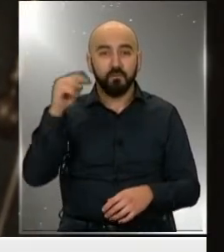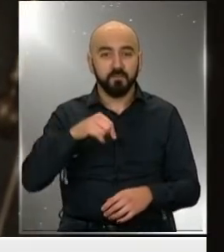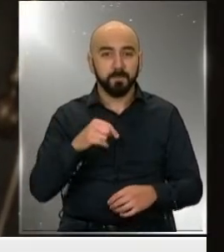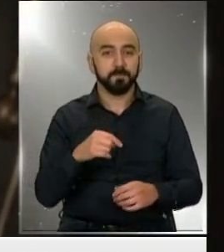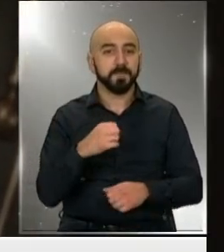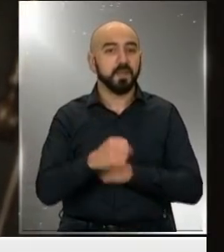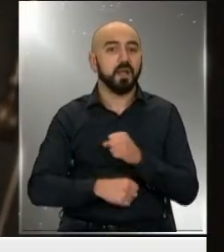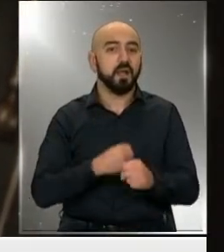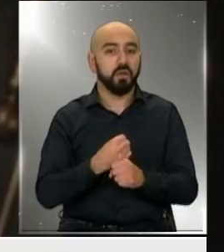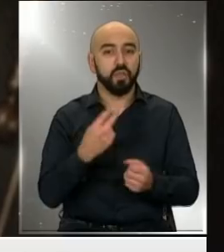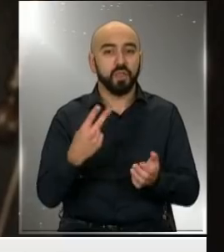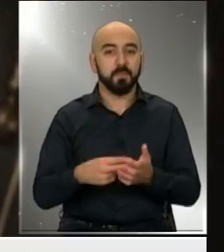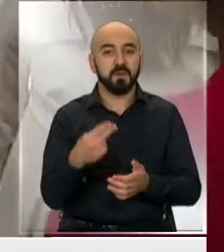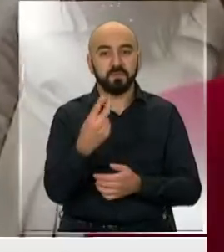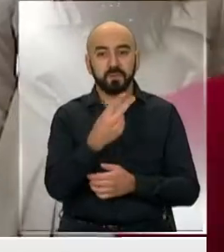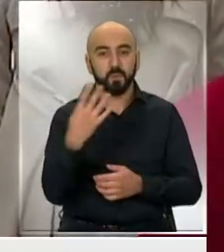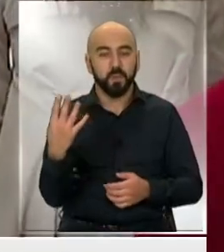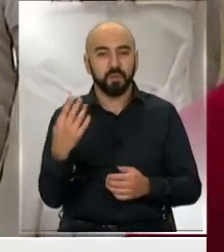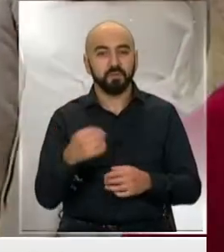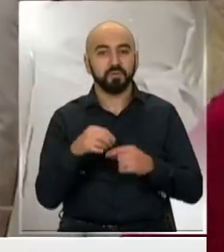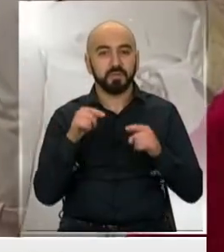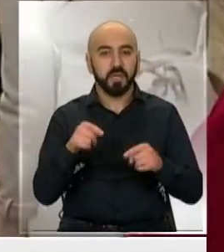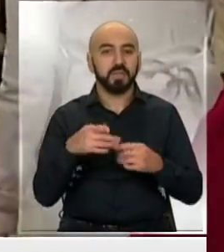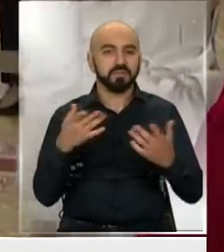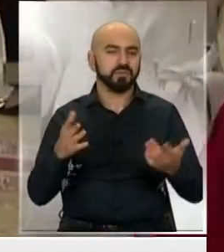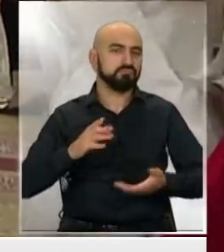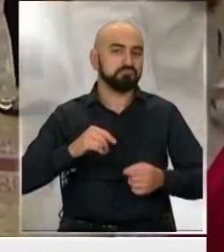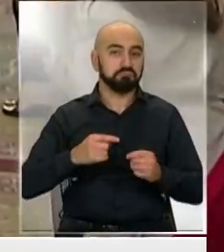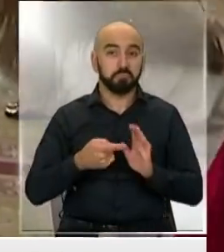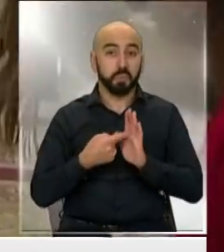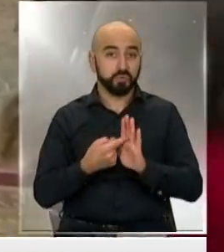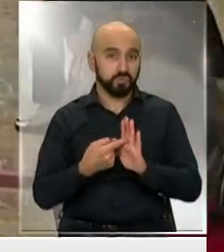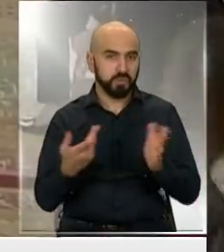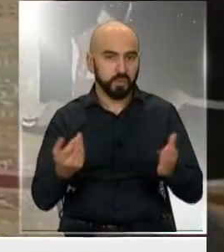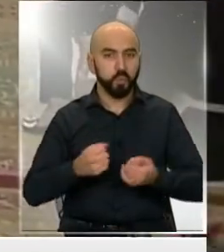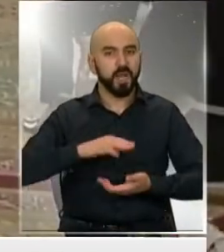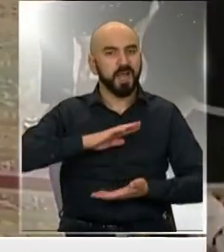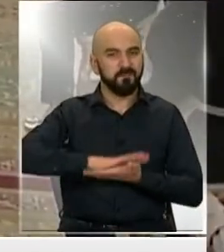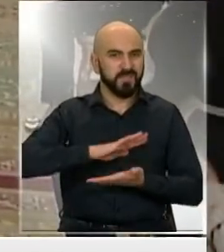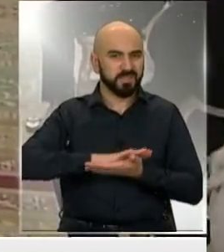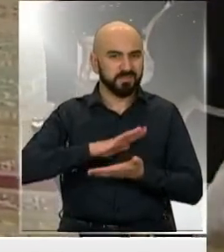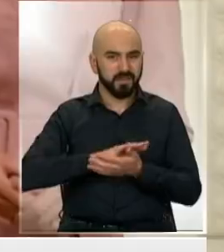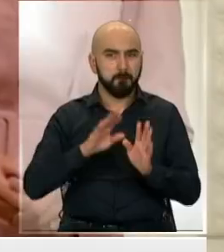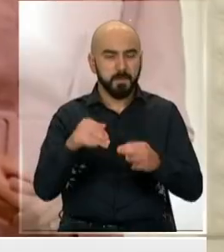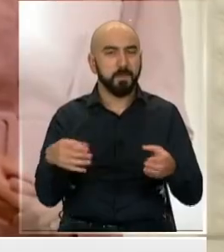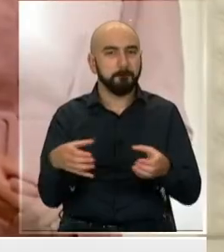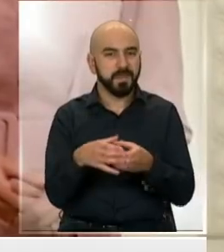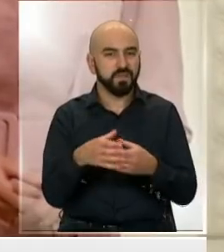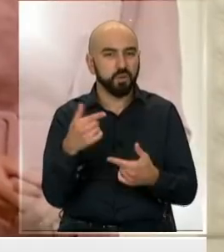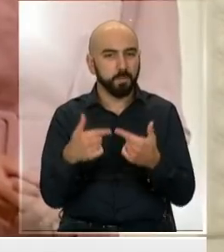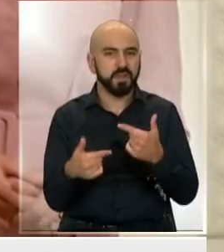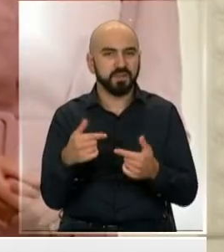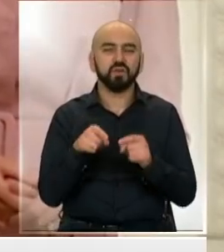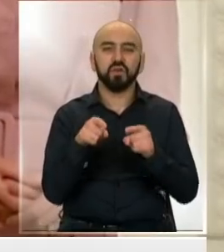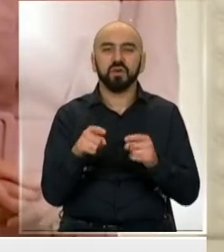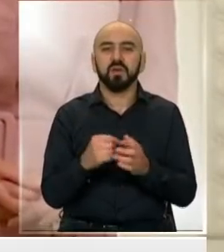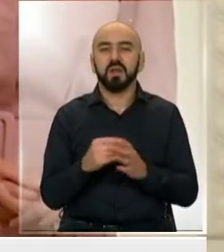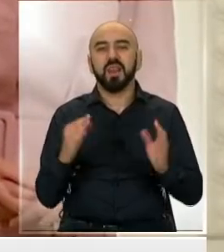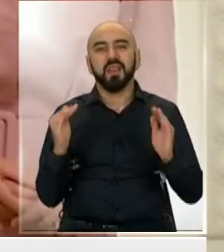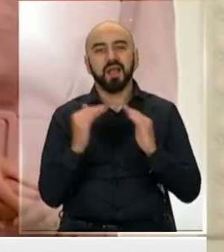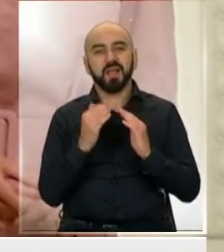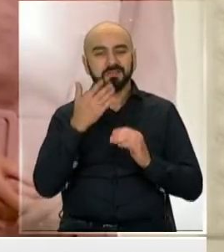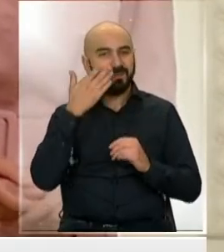entre sus allegados, y así lo hizo durante una fiesta que sostuvo con republicanos el martes pasado en la Casa Blanca,